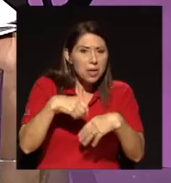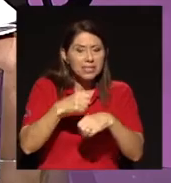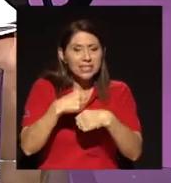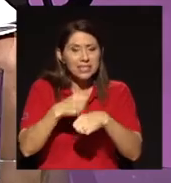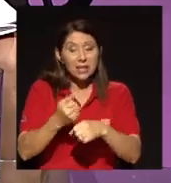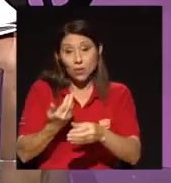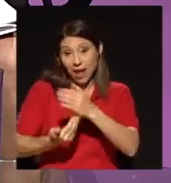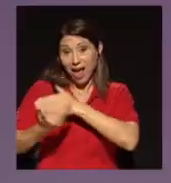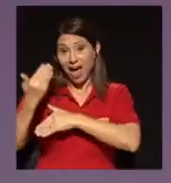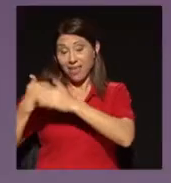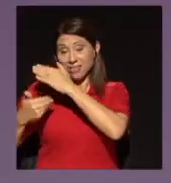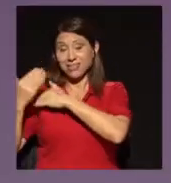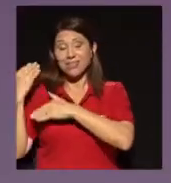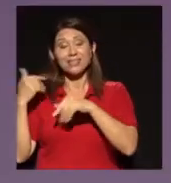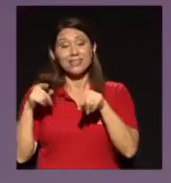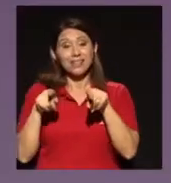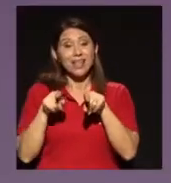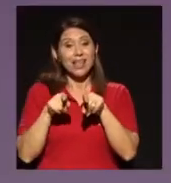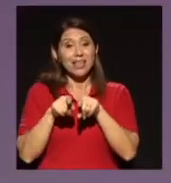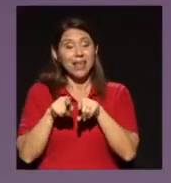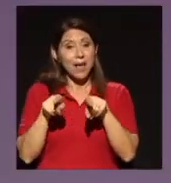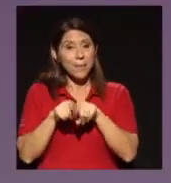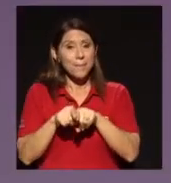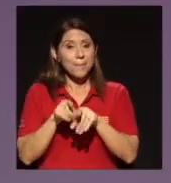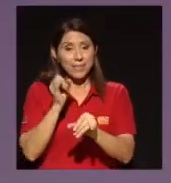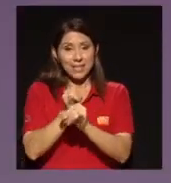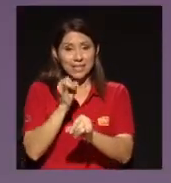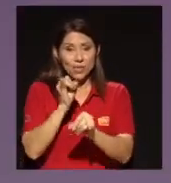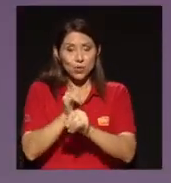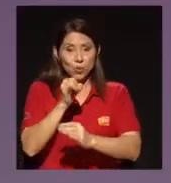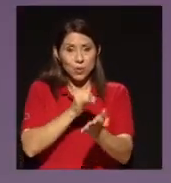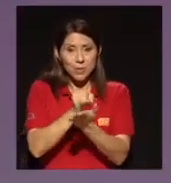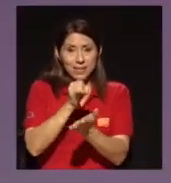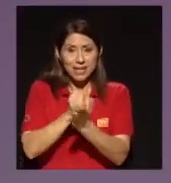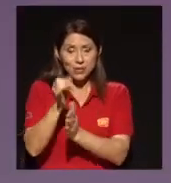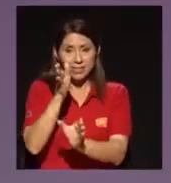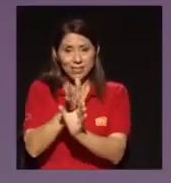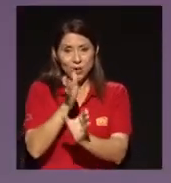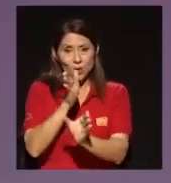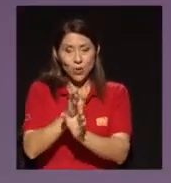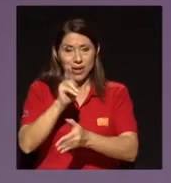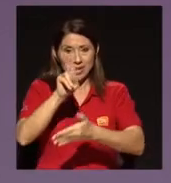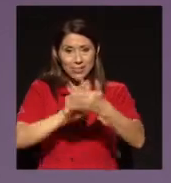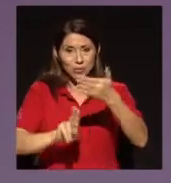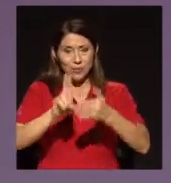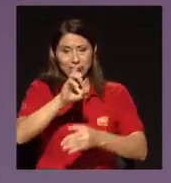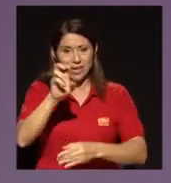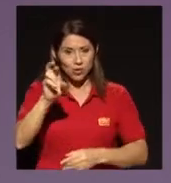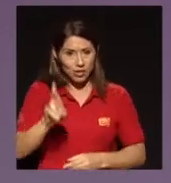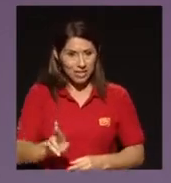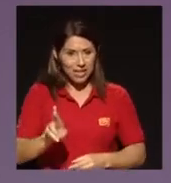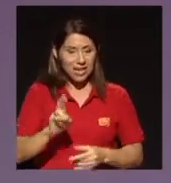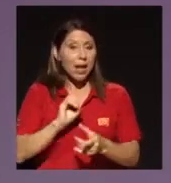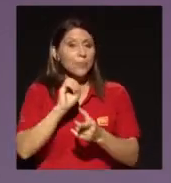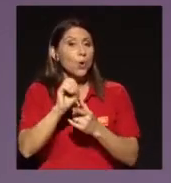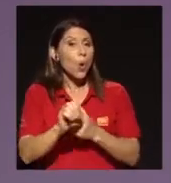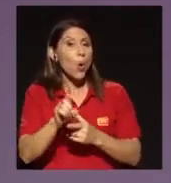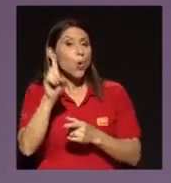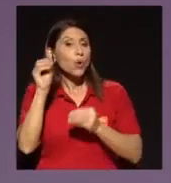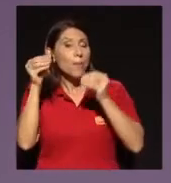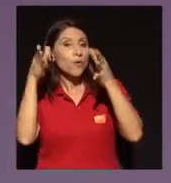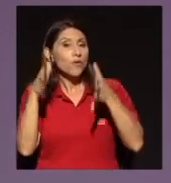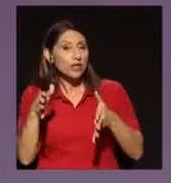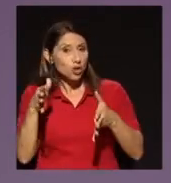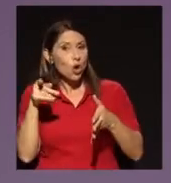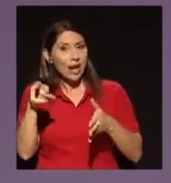estaba en el Instituto de Investigaciones Psicológicas en la Universidad de Costa Rica, una profesora que se